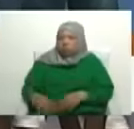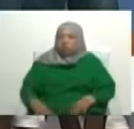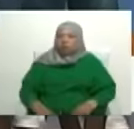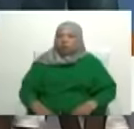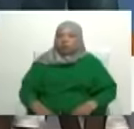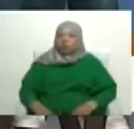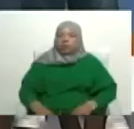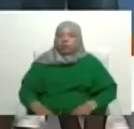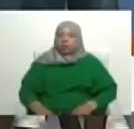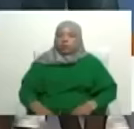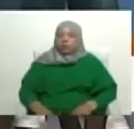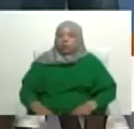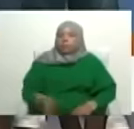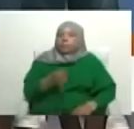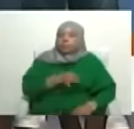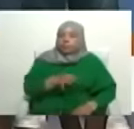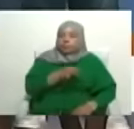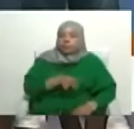Señor Nichols,